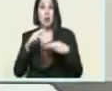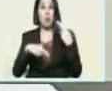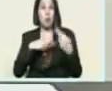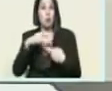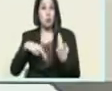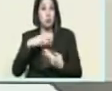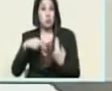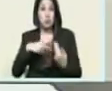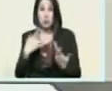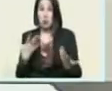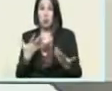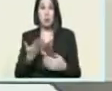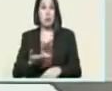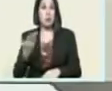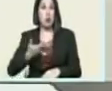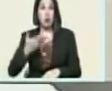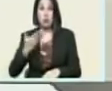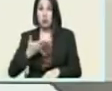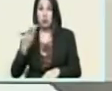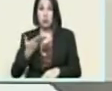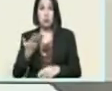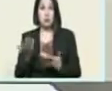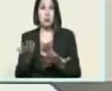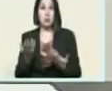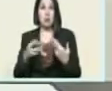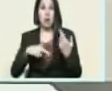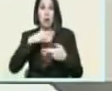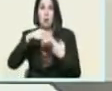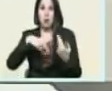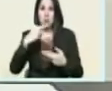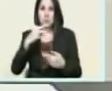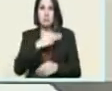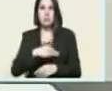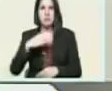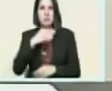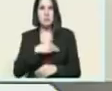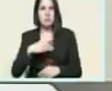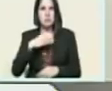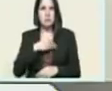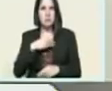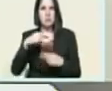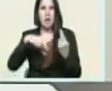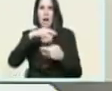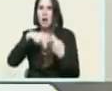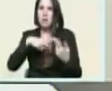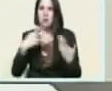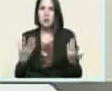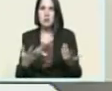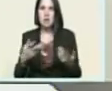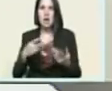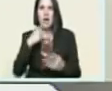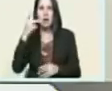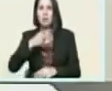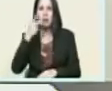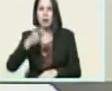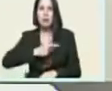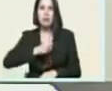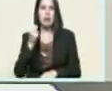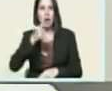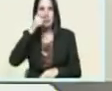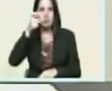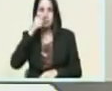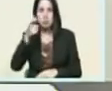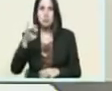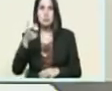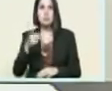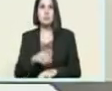de la revolución del carnet de la patria. La gran revolución dentro de las misiones y grandes misiones. La gran revolución dentro de las políticas de protección y seguridad